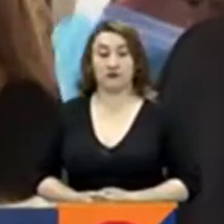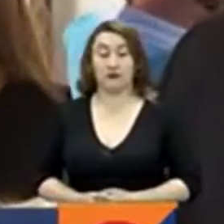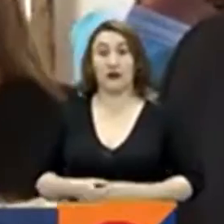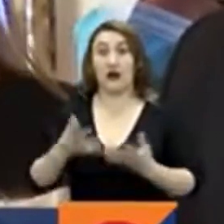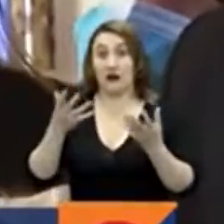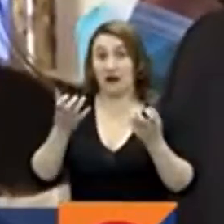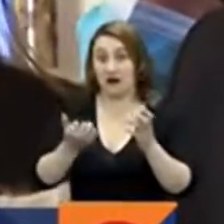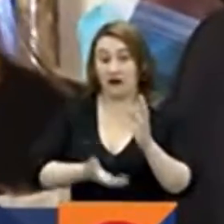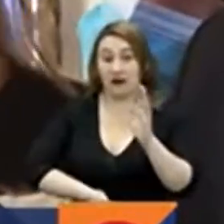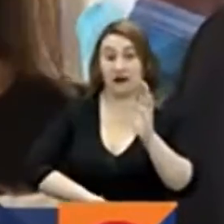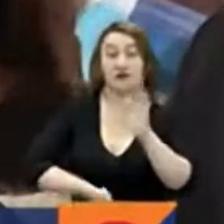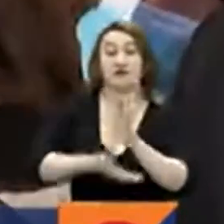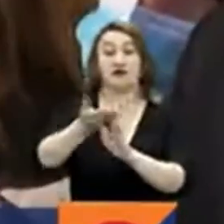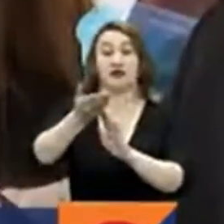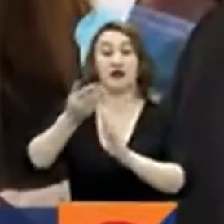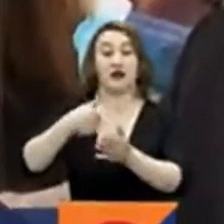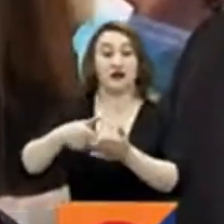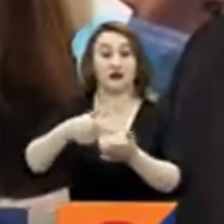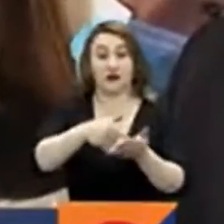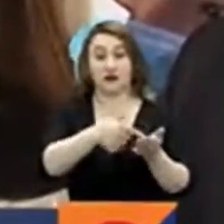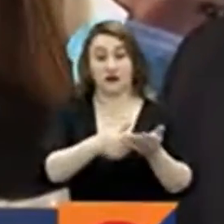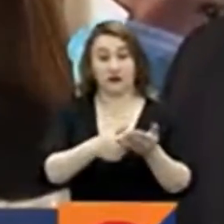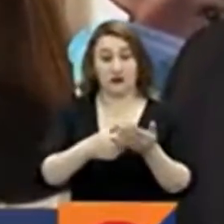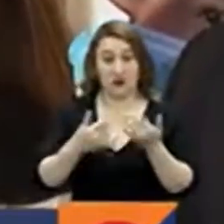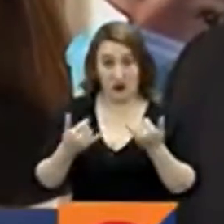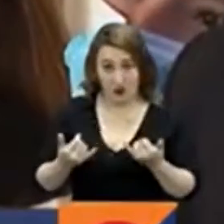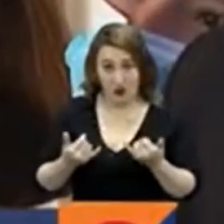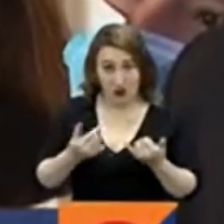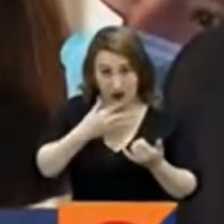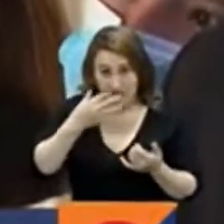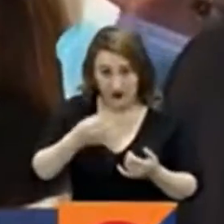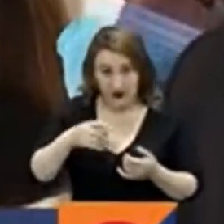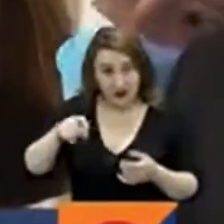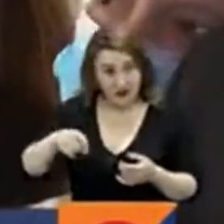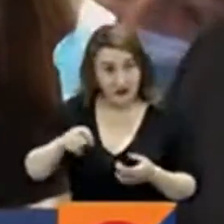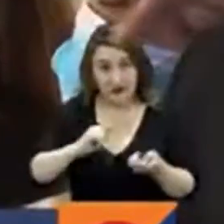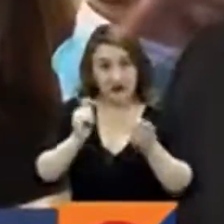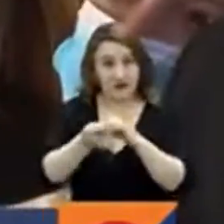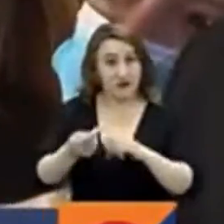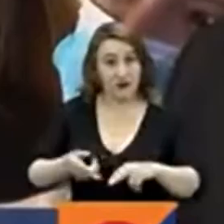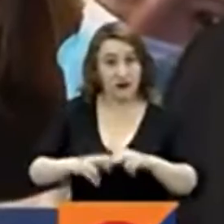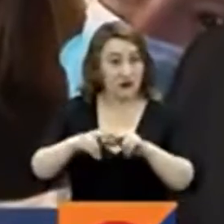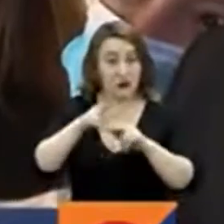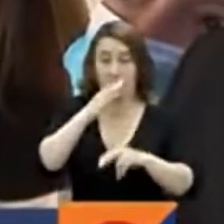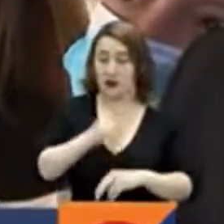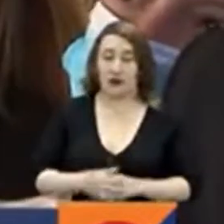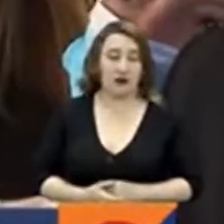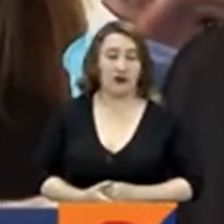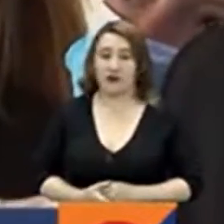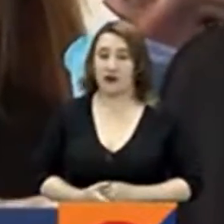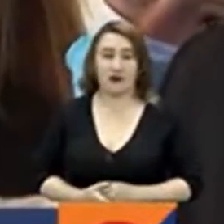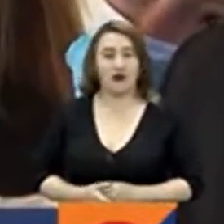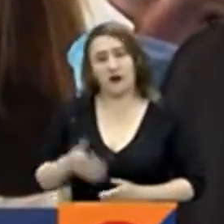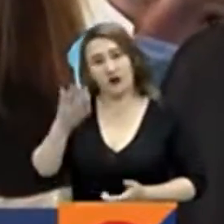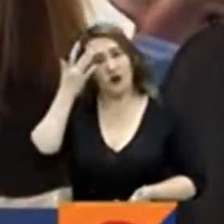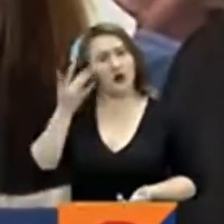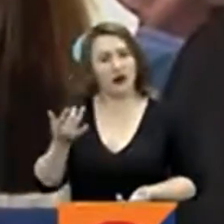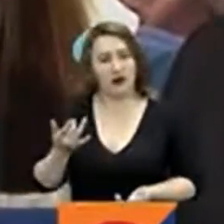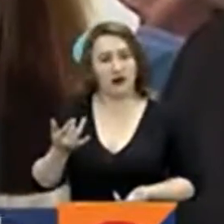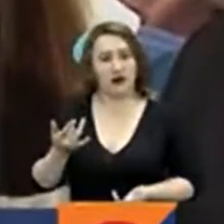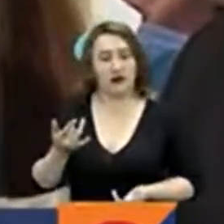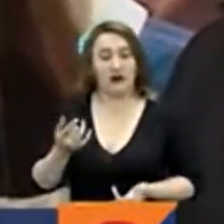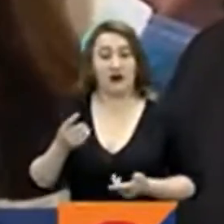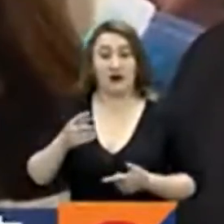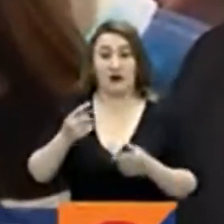considerable el gasto, hoy no se hace necesaria una nueva reforma tributaria. ¿Por qué lo digo? El crecimiento